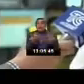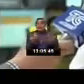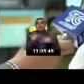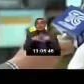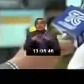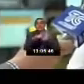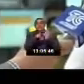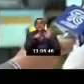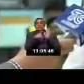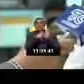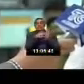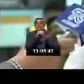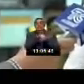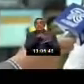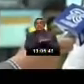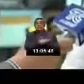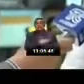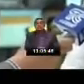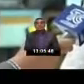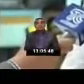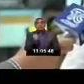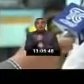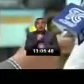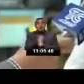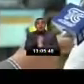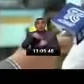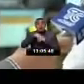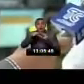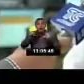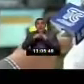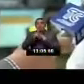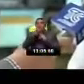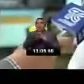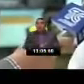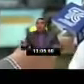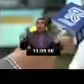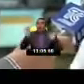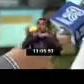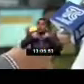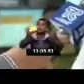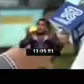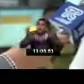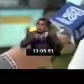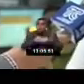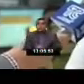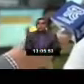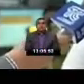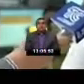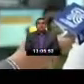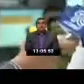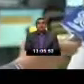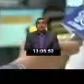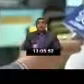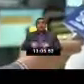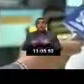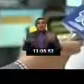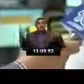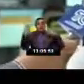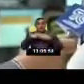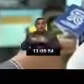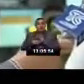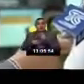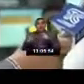y ese es el órgano rector, que el teletrabajo se siga priorizando, sea obviamente durante dure la crisis. Por lo tanto, el